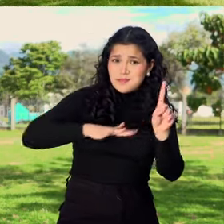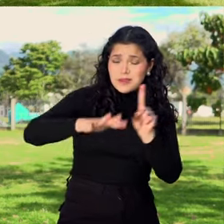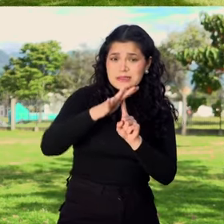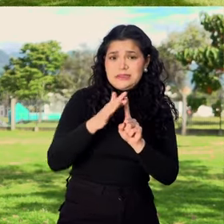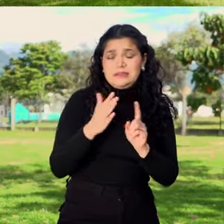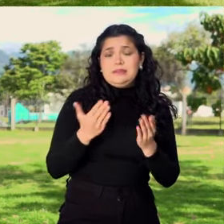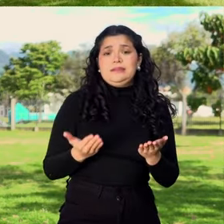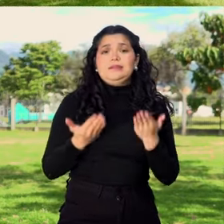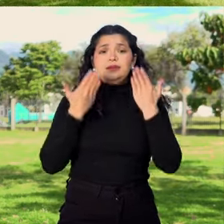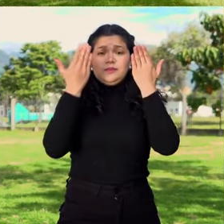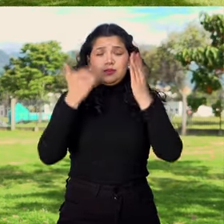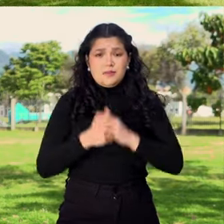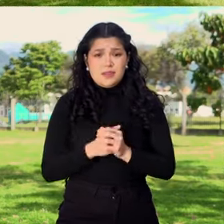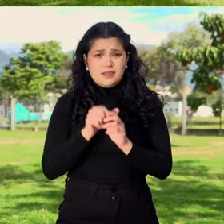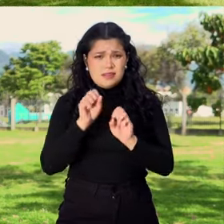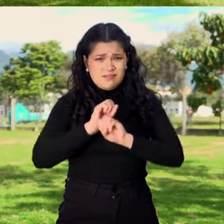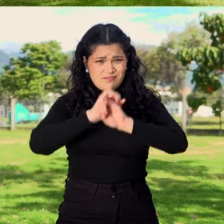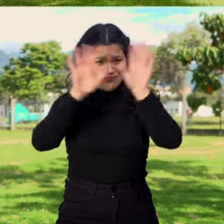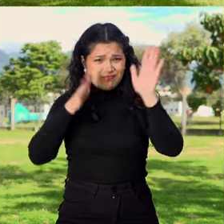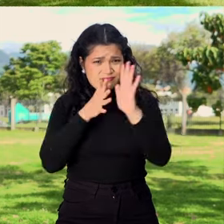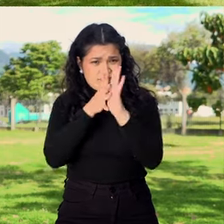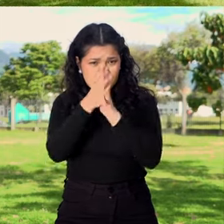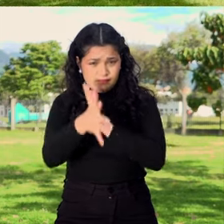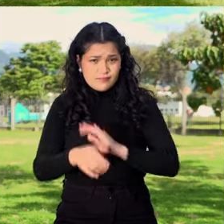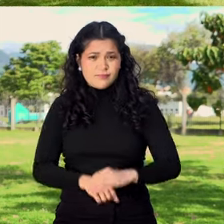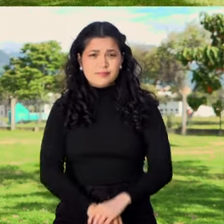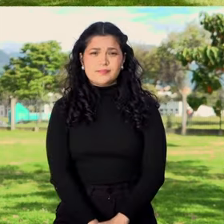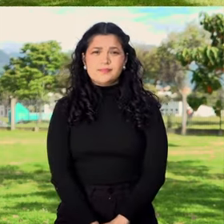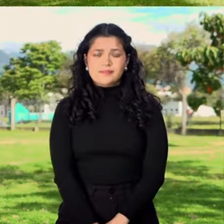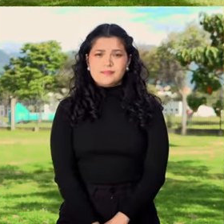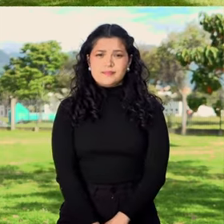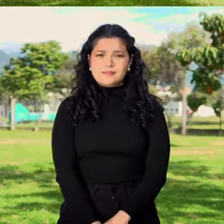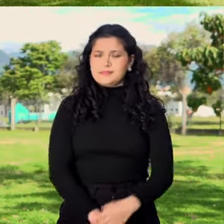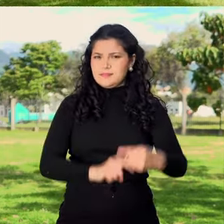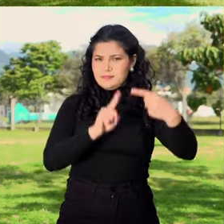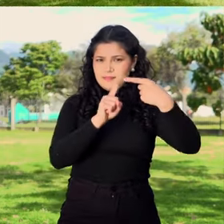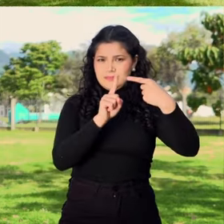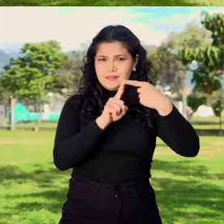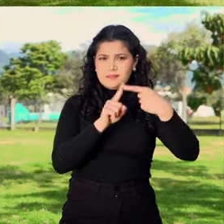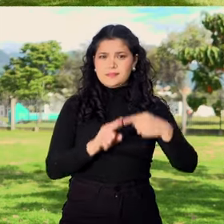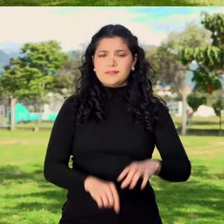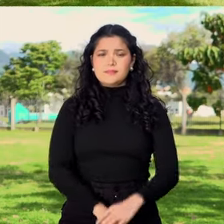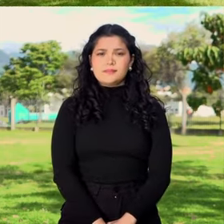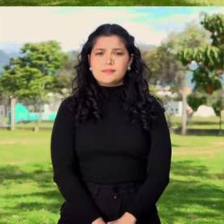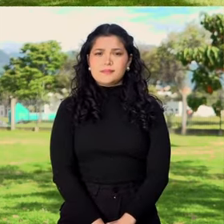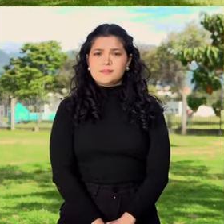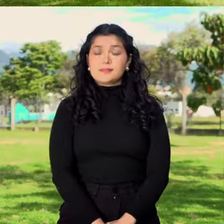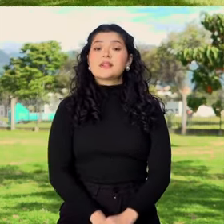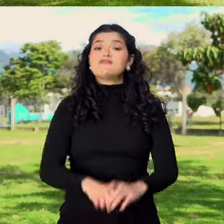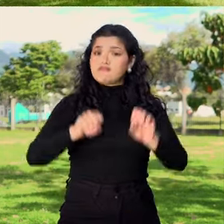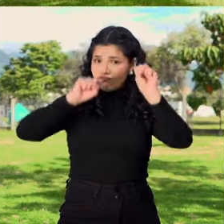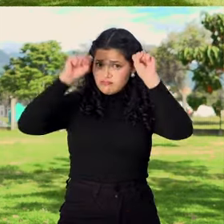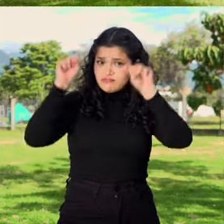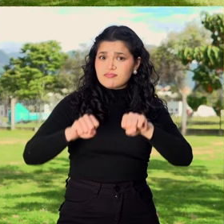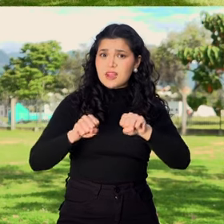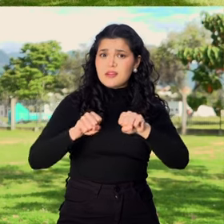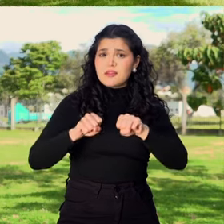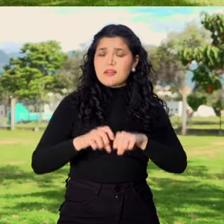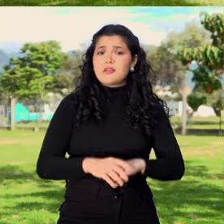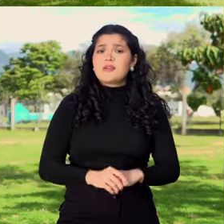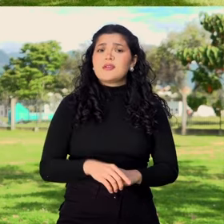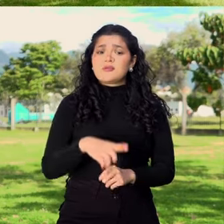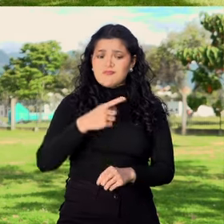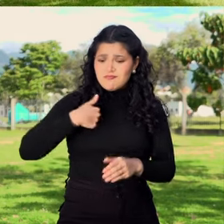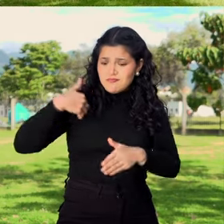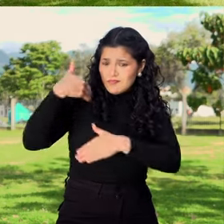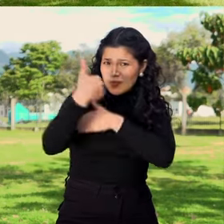vale la pena aclarar algunos interrogantes primero si llevaremos a cabo